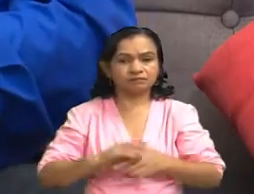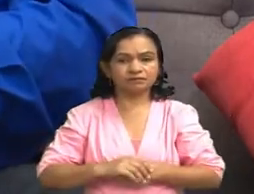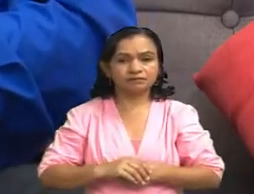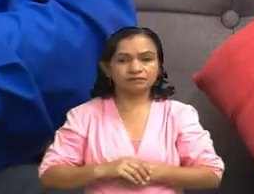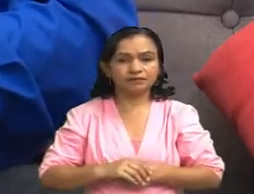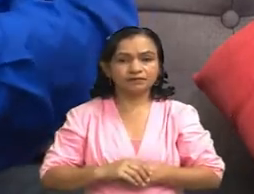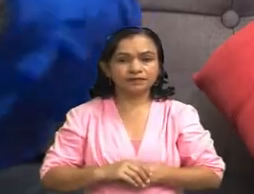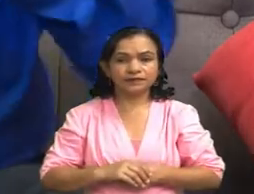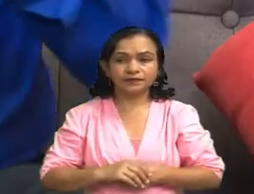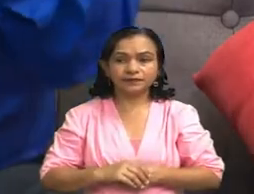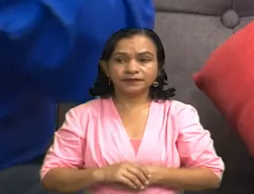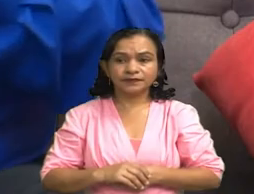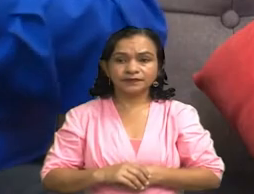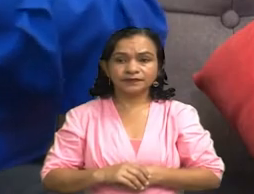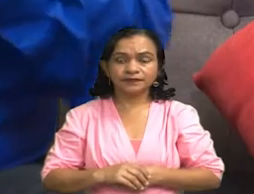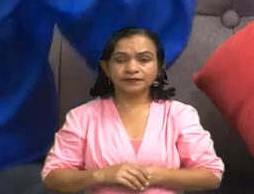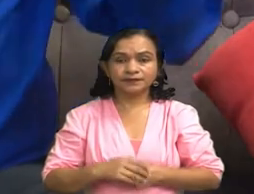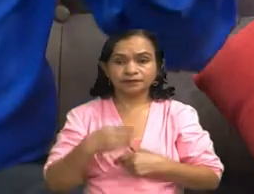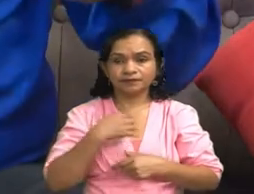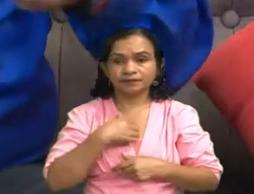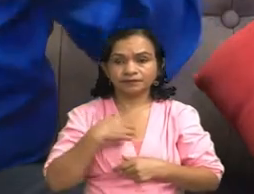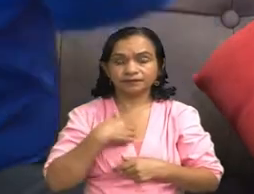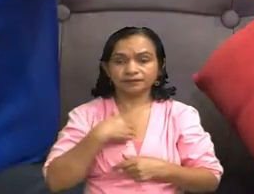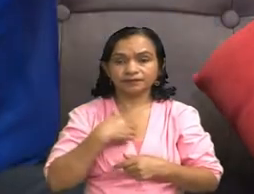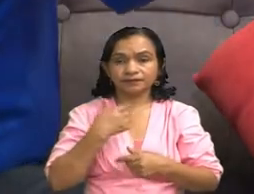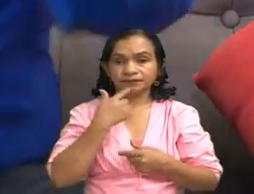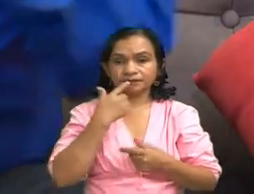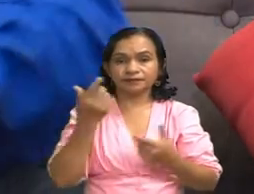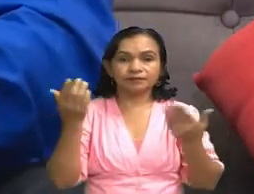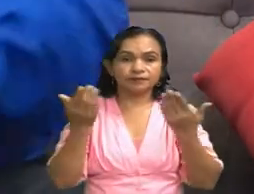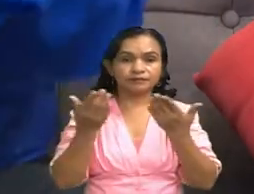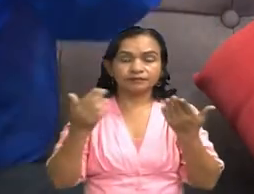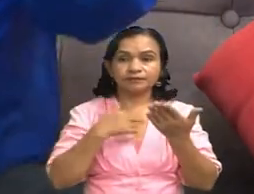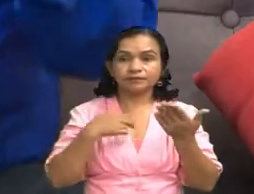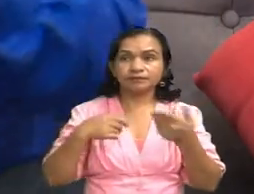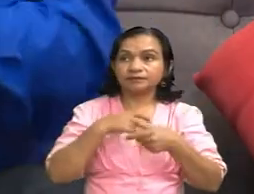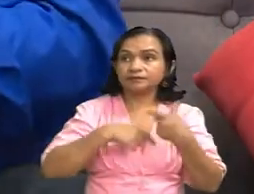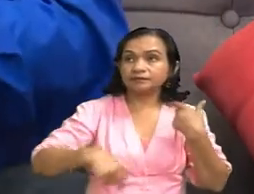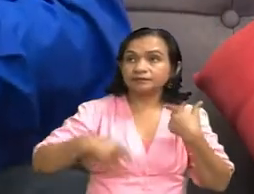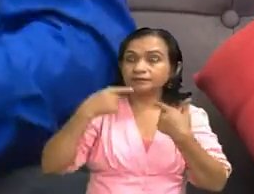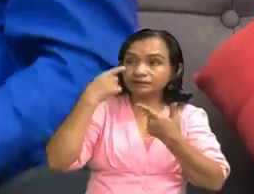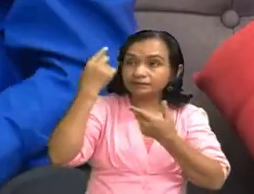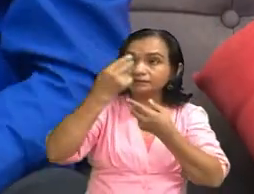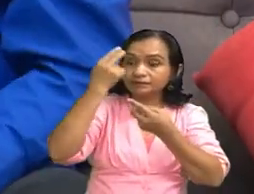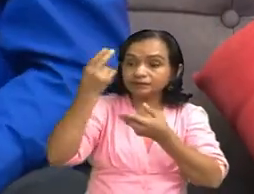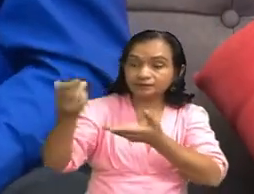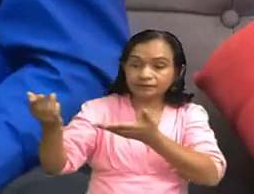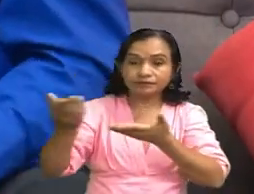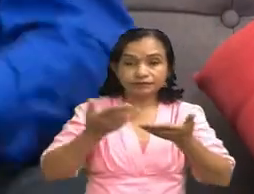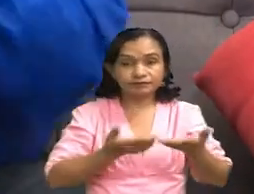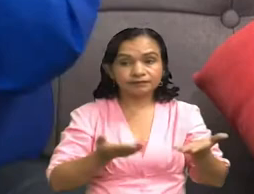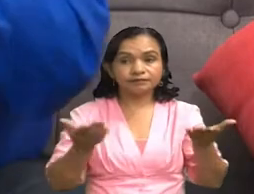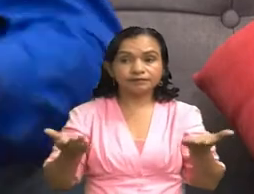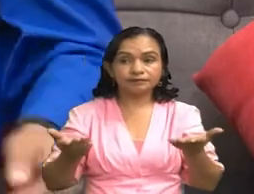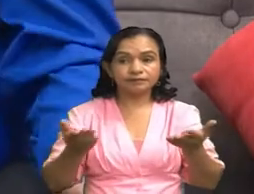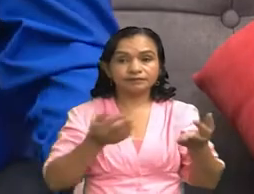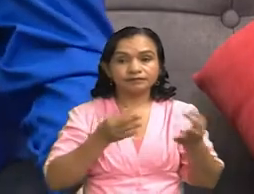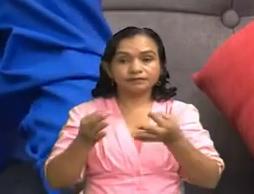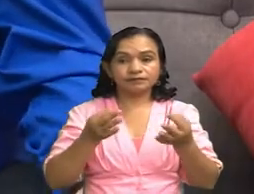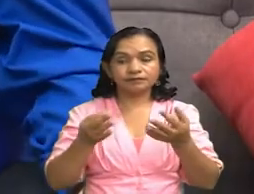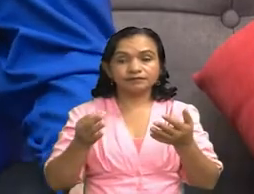esto? Okay. Yo tengo que solicitar cómo es y qué es lo que voy a hacer. Y explicar a detalle cada acción. Fíjate que